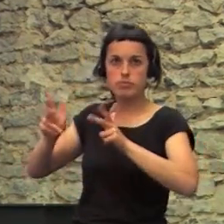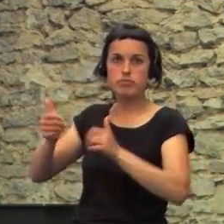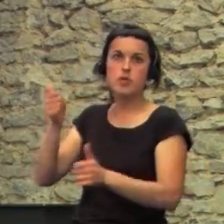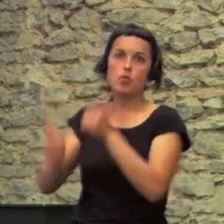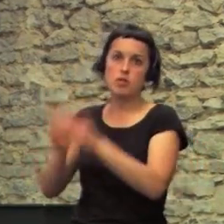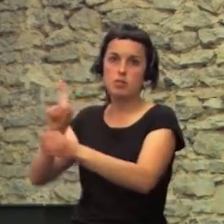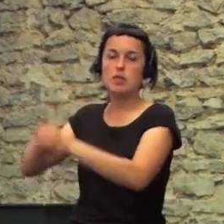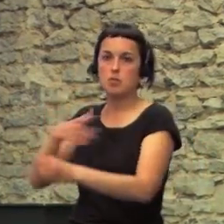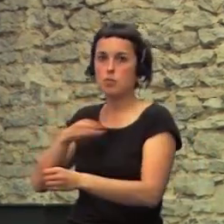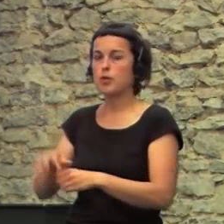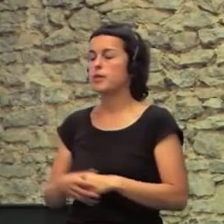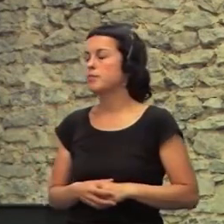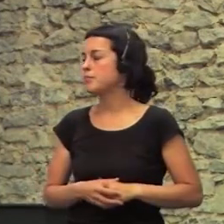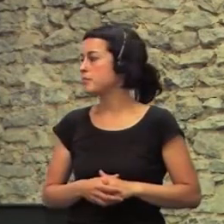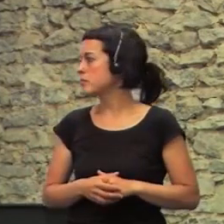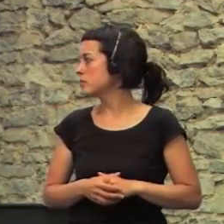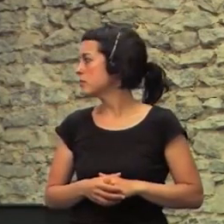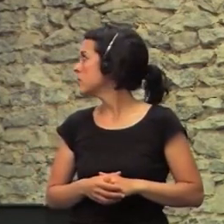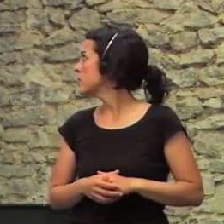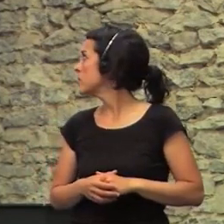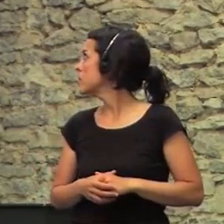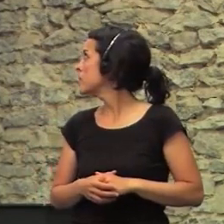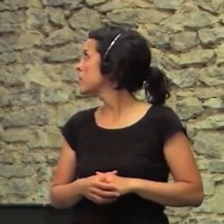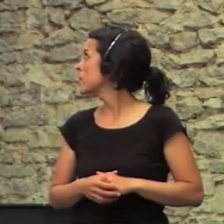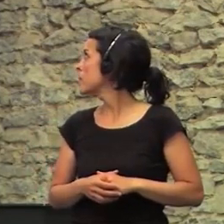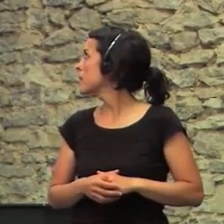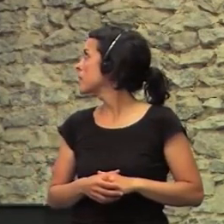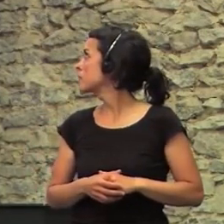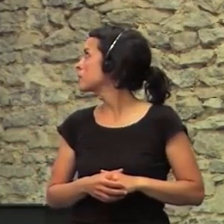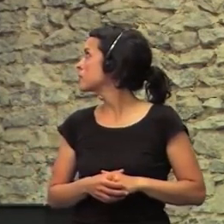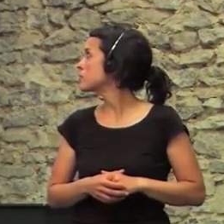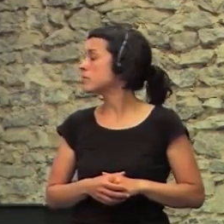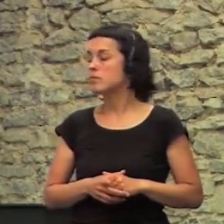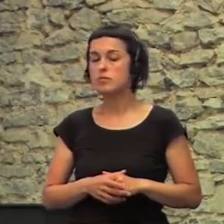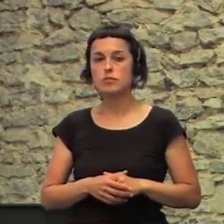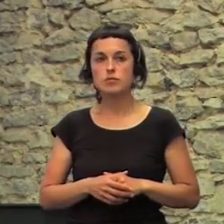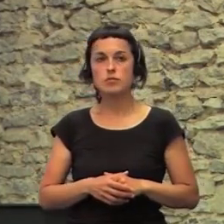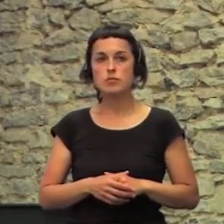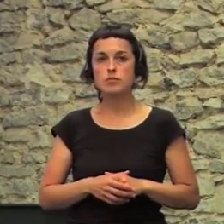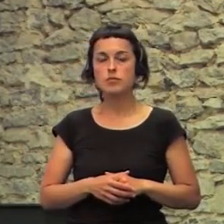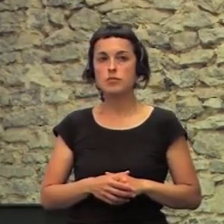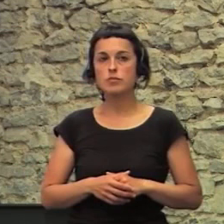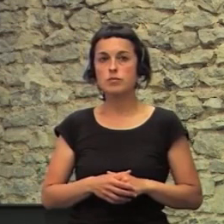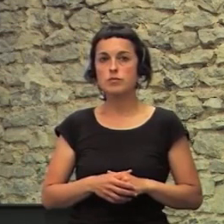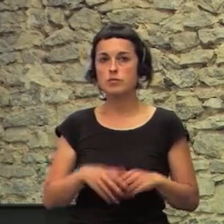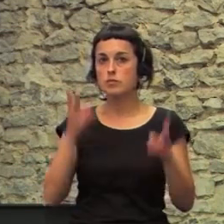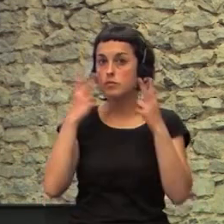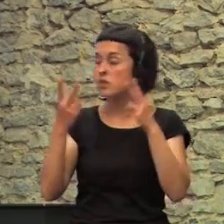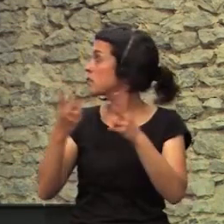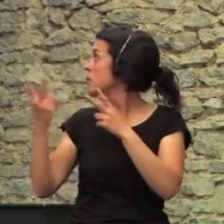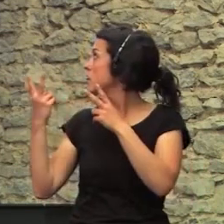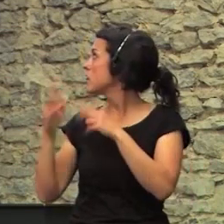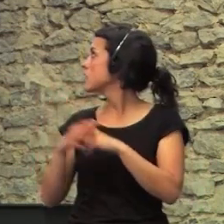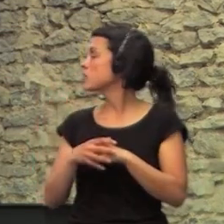de las cuestiones que os iba a contar. Estos presupuestos de Money, ya os he dicho que es lo que pervive, ¿no? El ocultar la